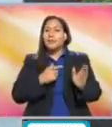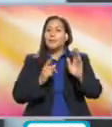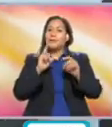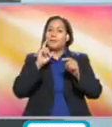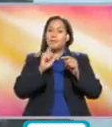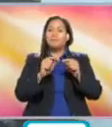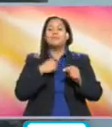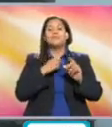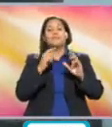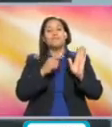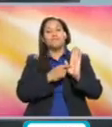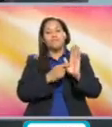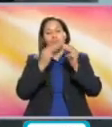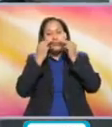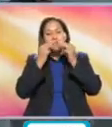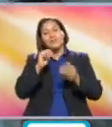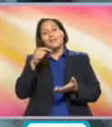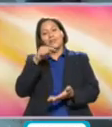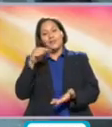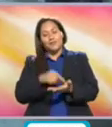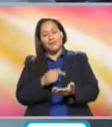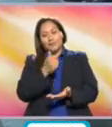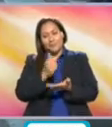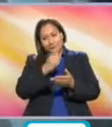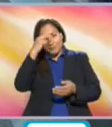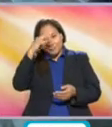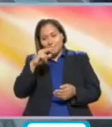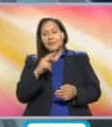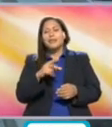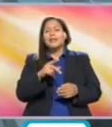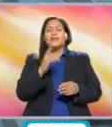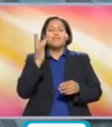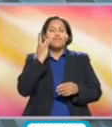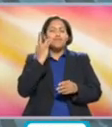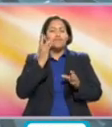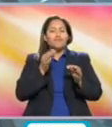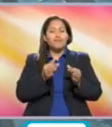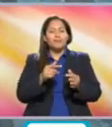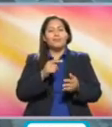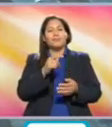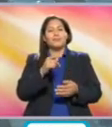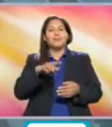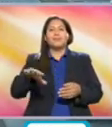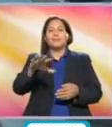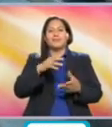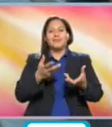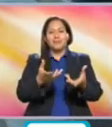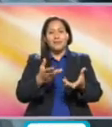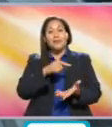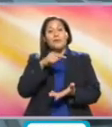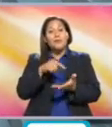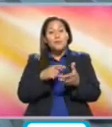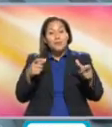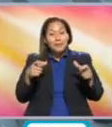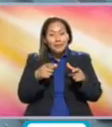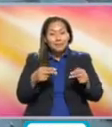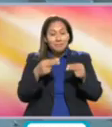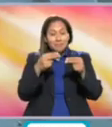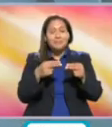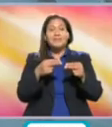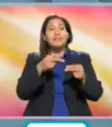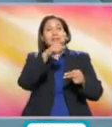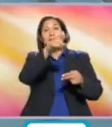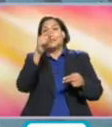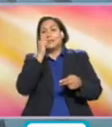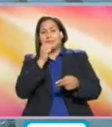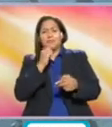voy y ya les enseñé otro lugar de la Ciudad de México, sibaritas y gourmets del asfalto. Lugarcitos como estos no hay todos